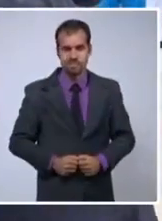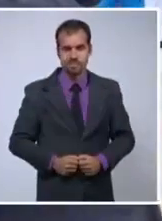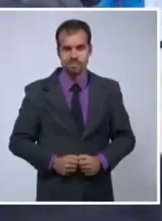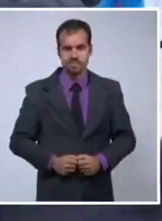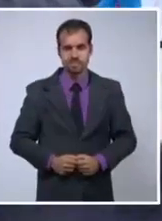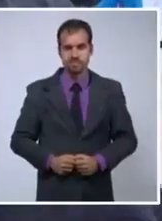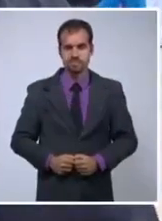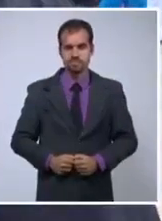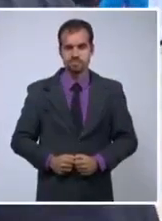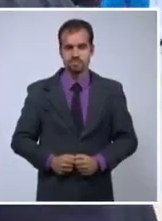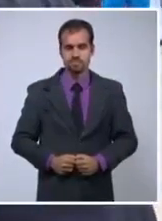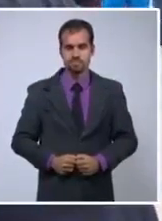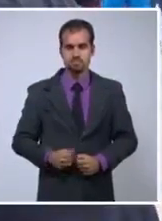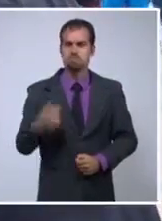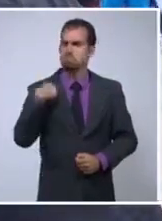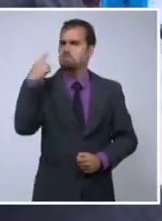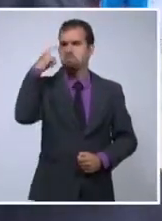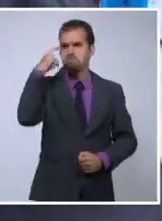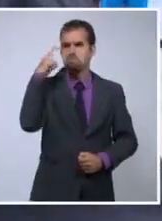de demostrar